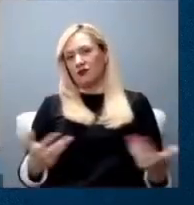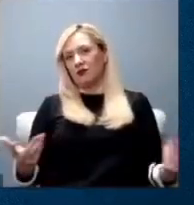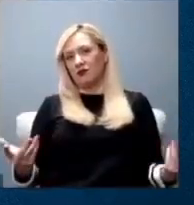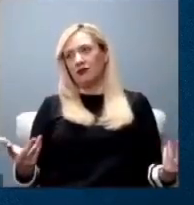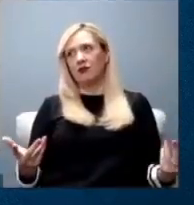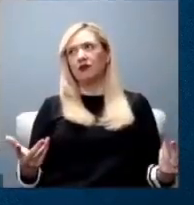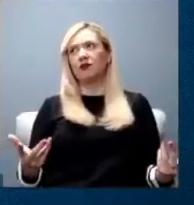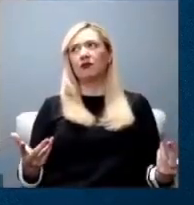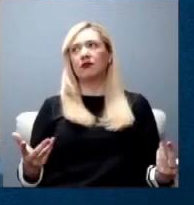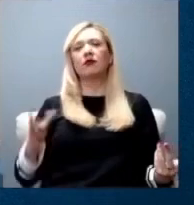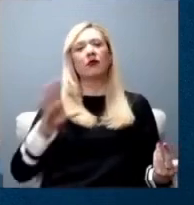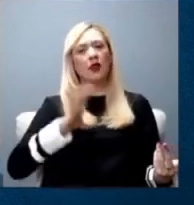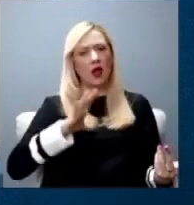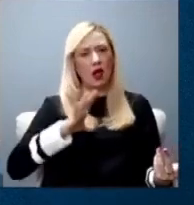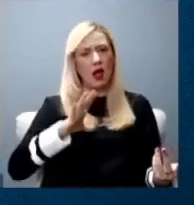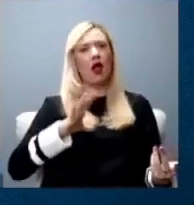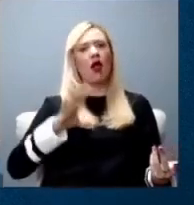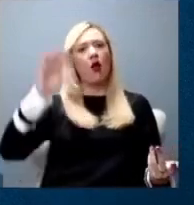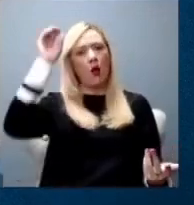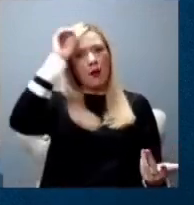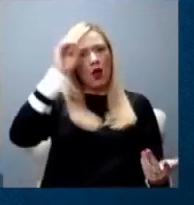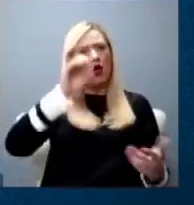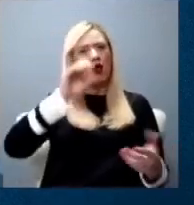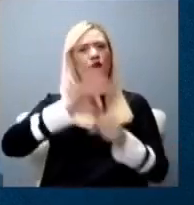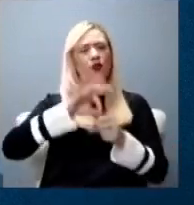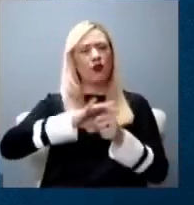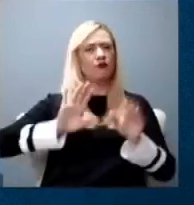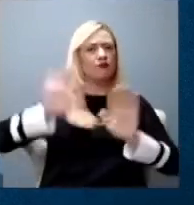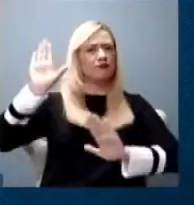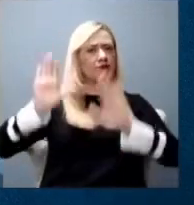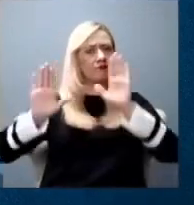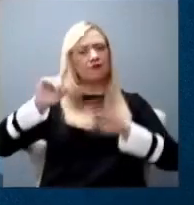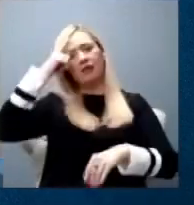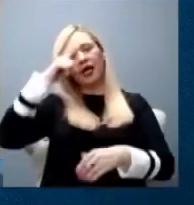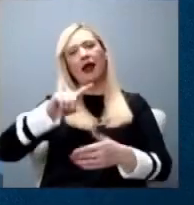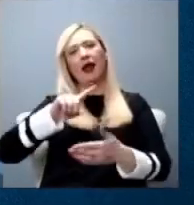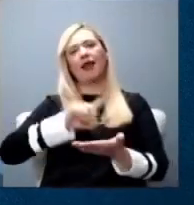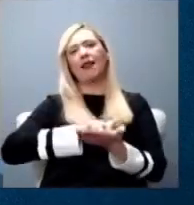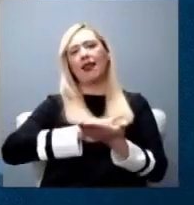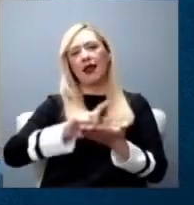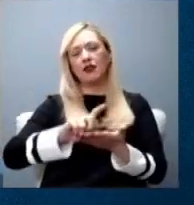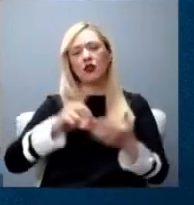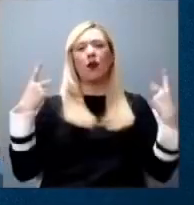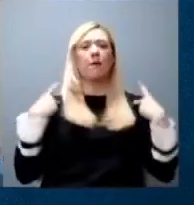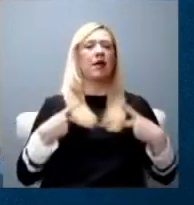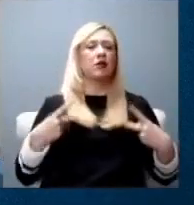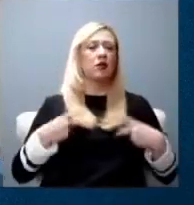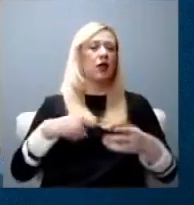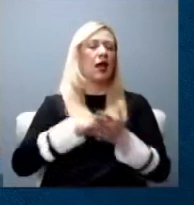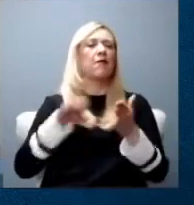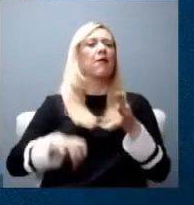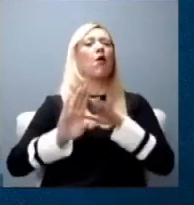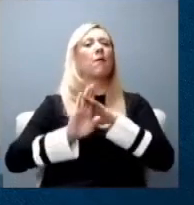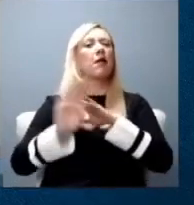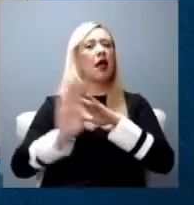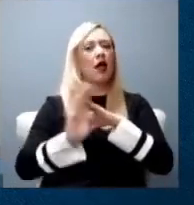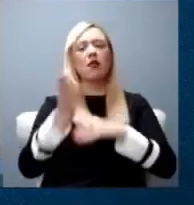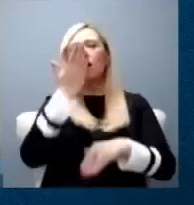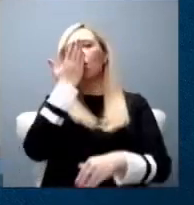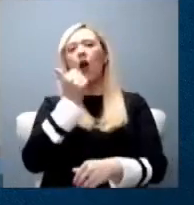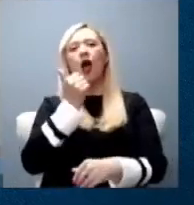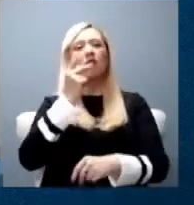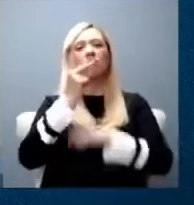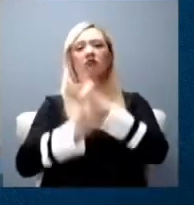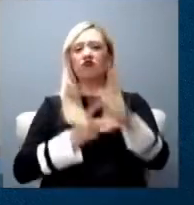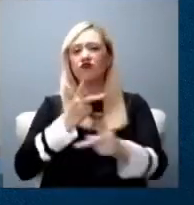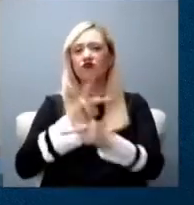Han existido opiniones consultivas, por ejemplo, en materia de derechos de las personas migrantes indocumentadas,